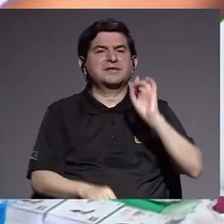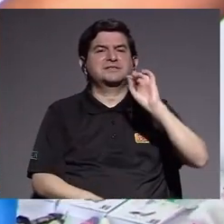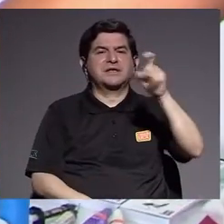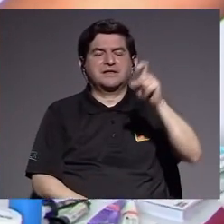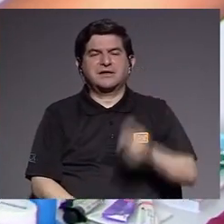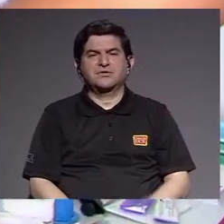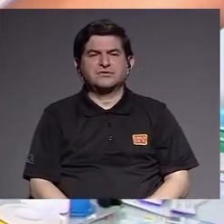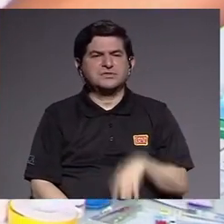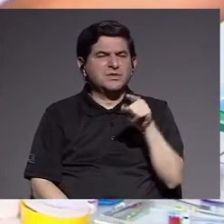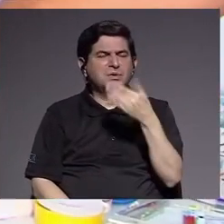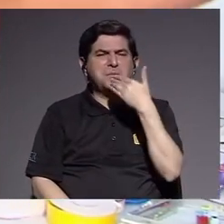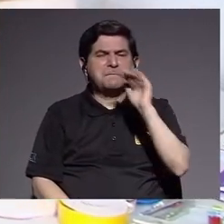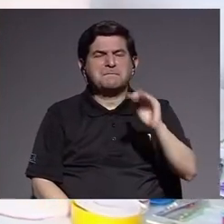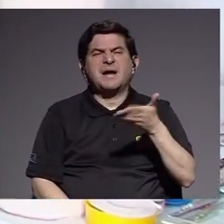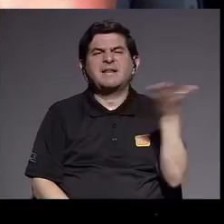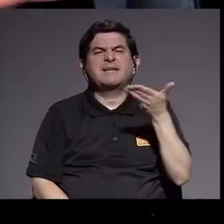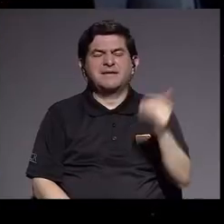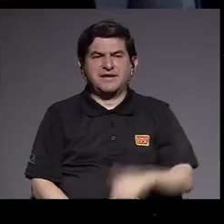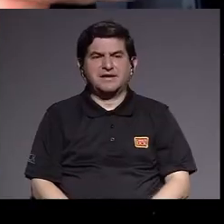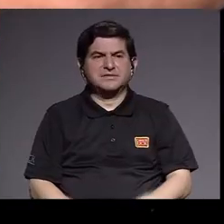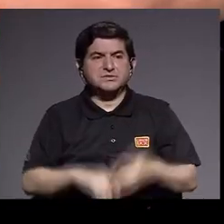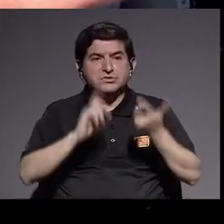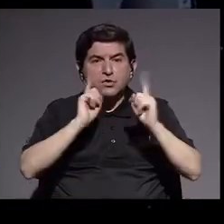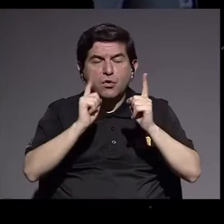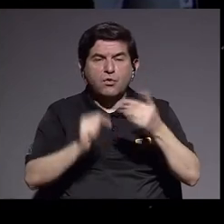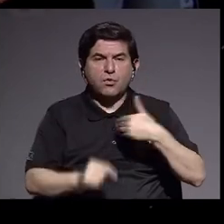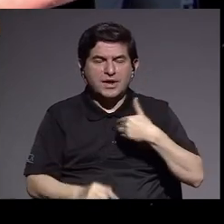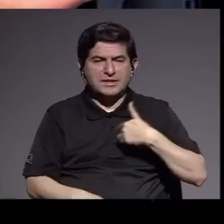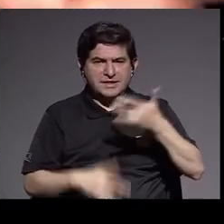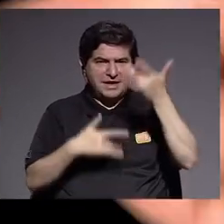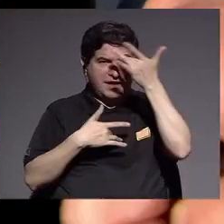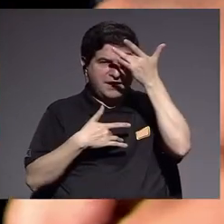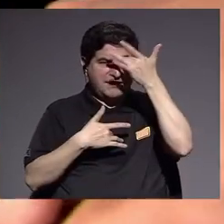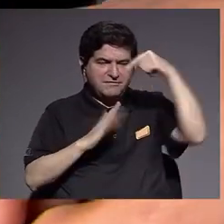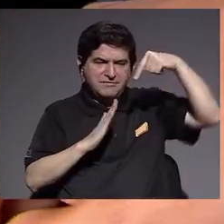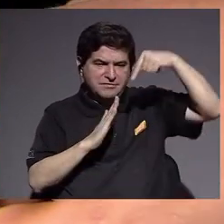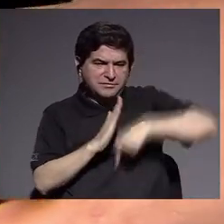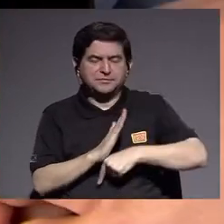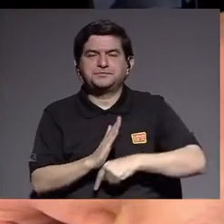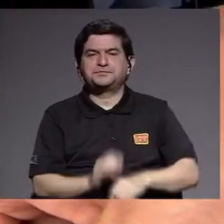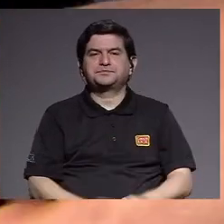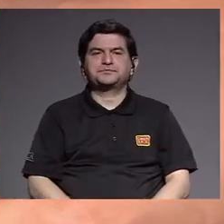podemos diagnosticar qué es lo que está mal cuál es la pieza